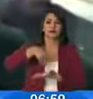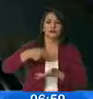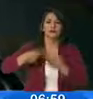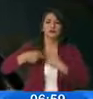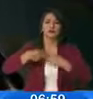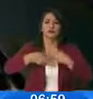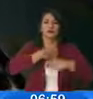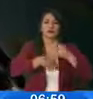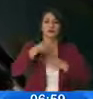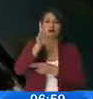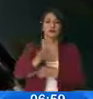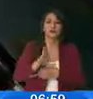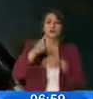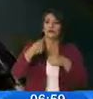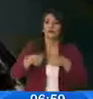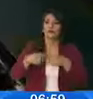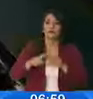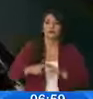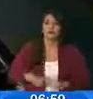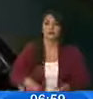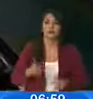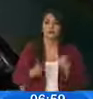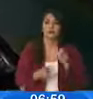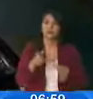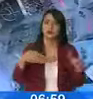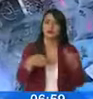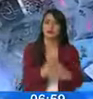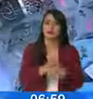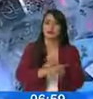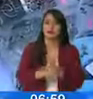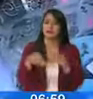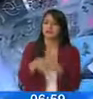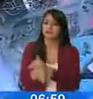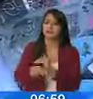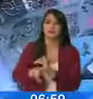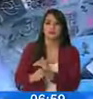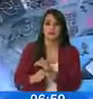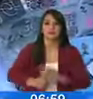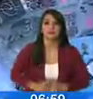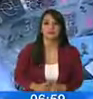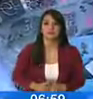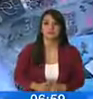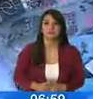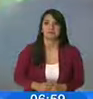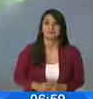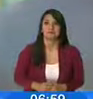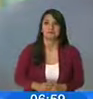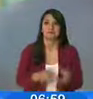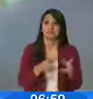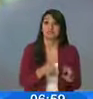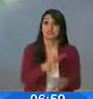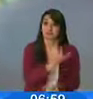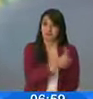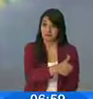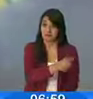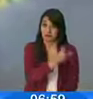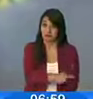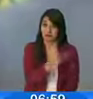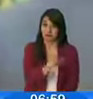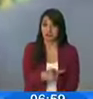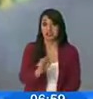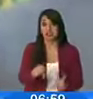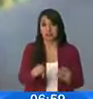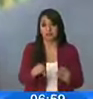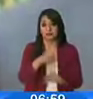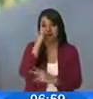comerciales ubicados al sur de la capital han sido sorprendidos por más de una ocasión. ¿Serán las mismas? Es ahora la gran interrogante